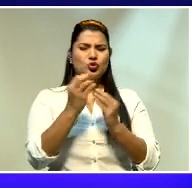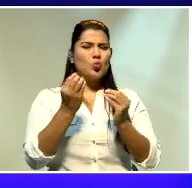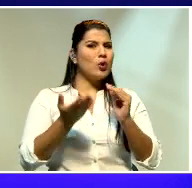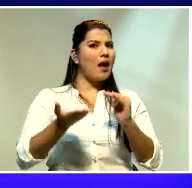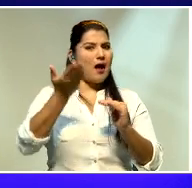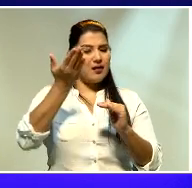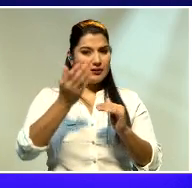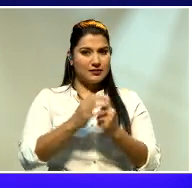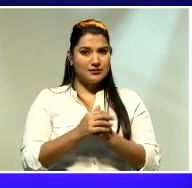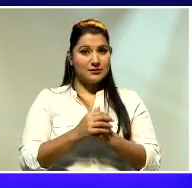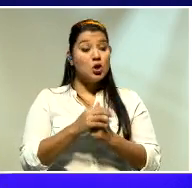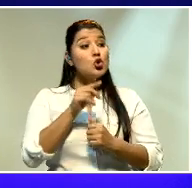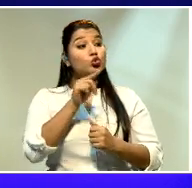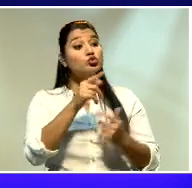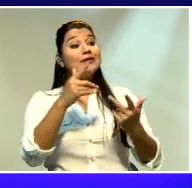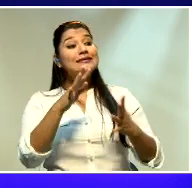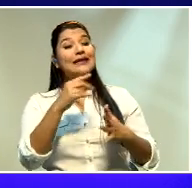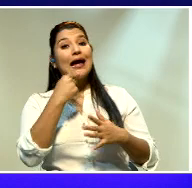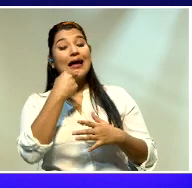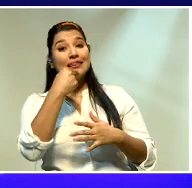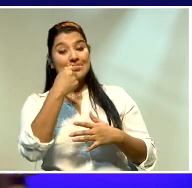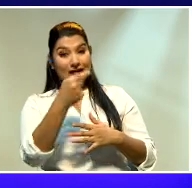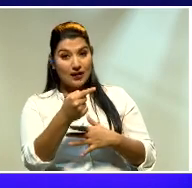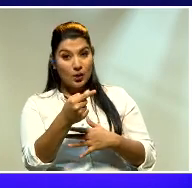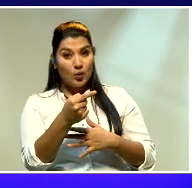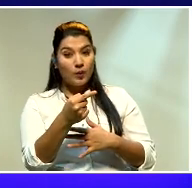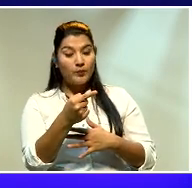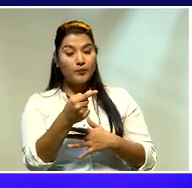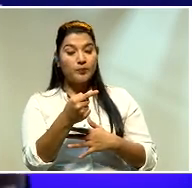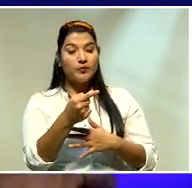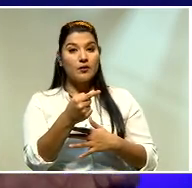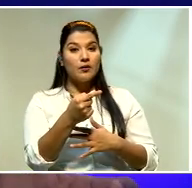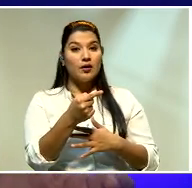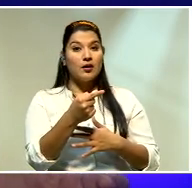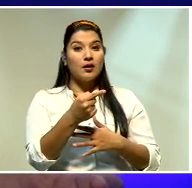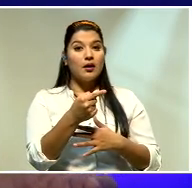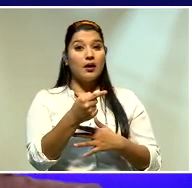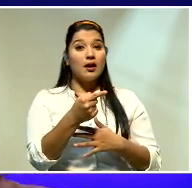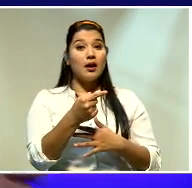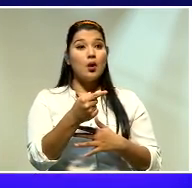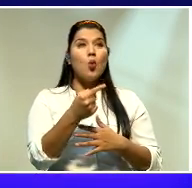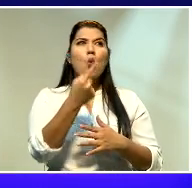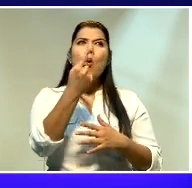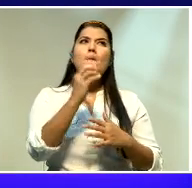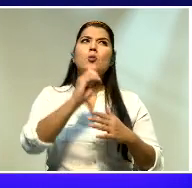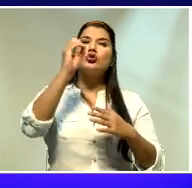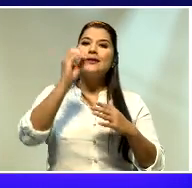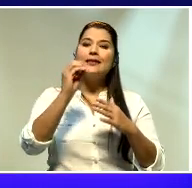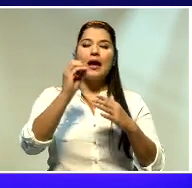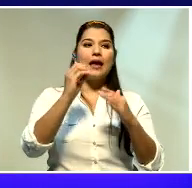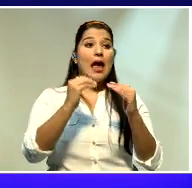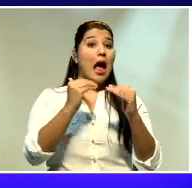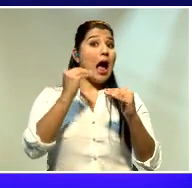Usted ha dicho que en el recorte a lo que significa una tasa abusiva o no,